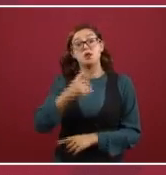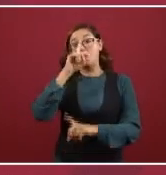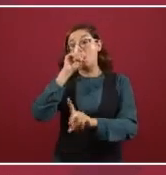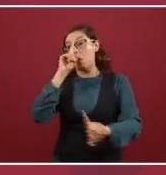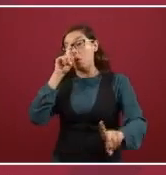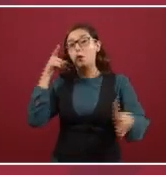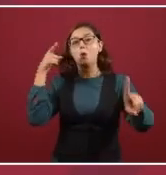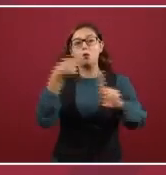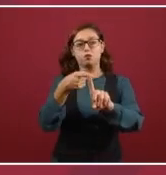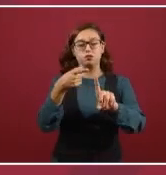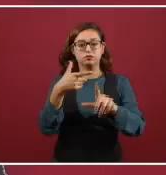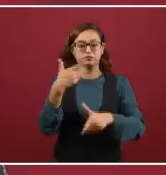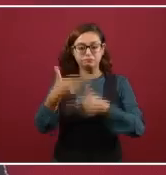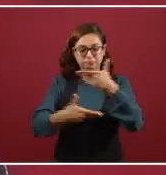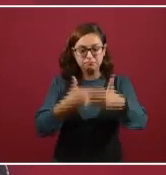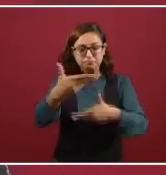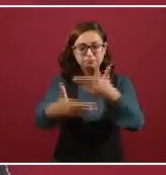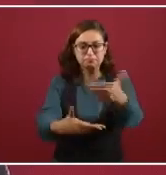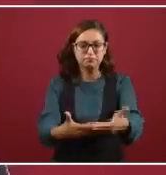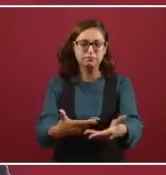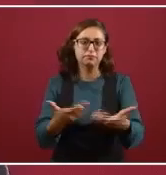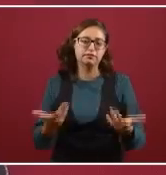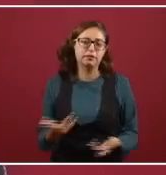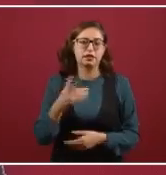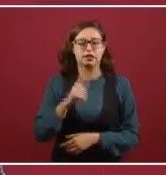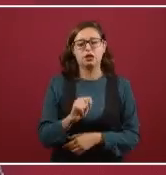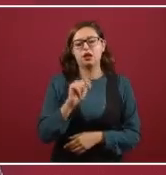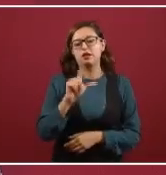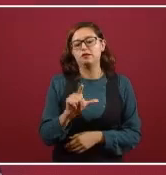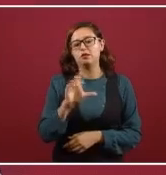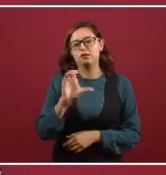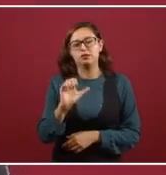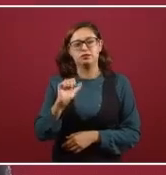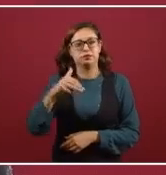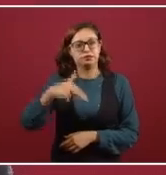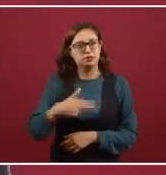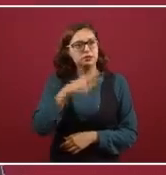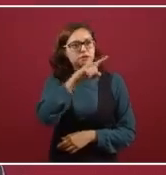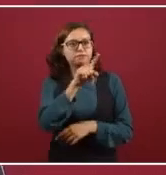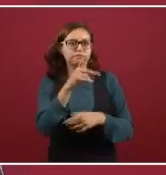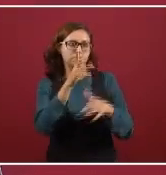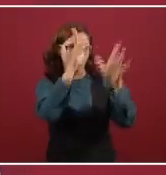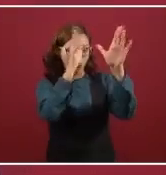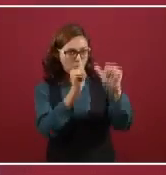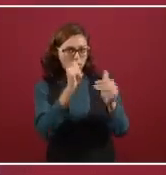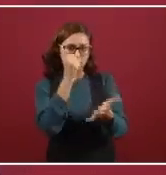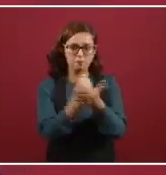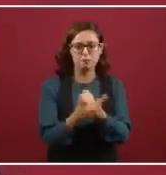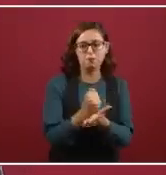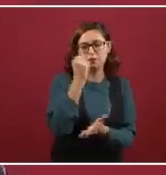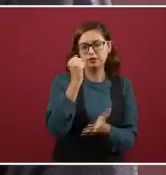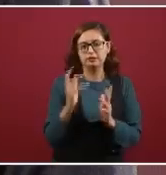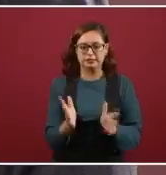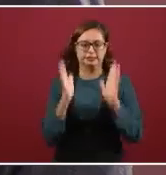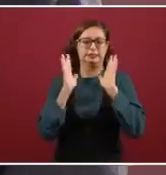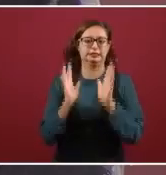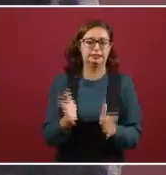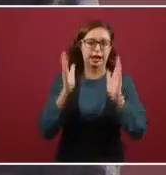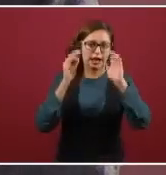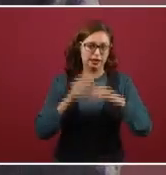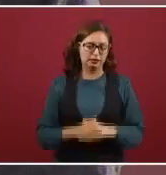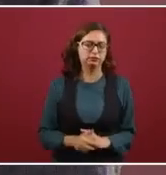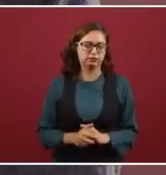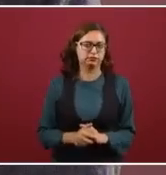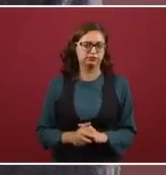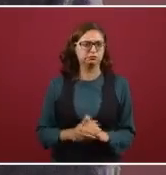es que se apruebe el tratado en Estados Unidos, y hay condiciones para